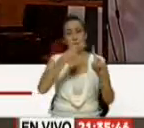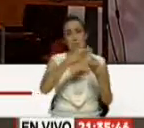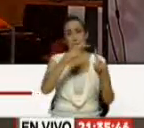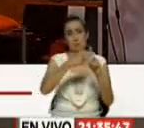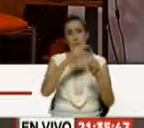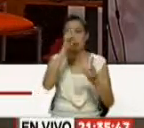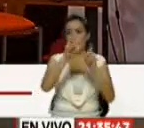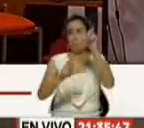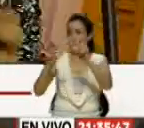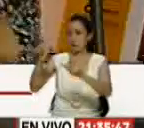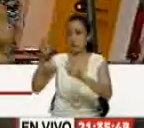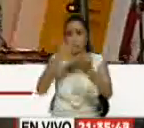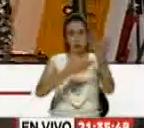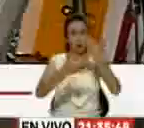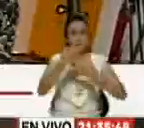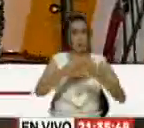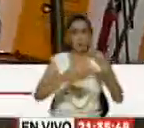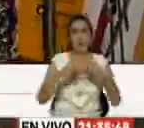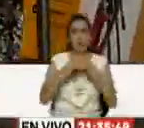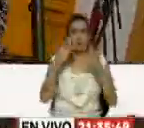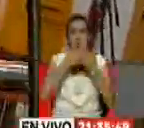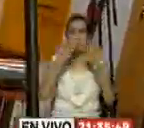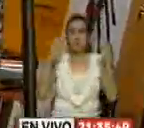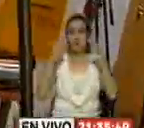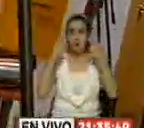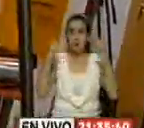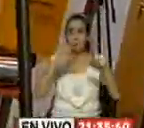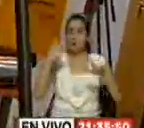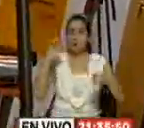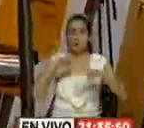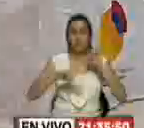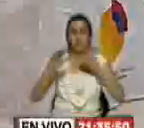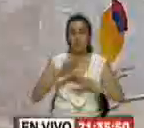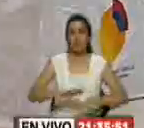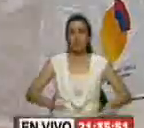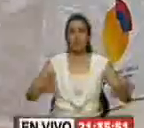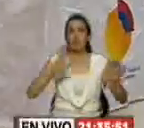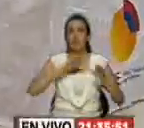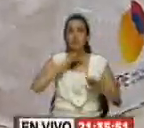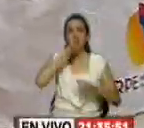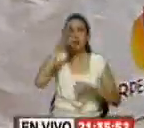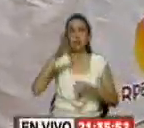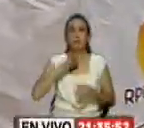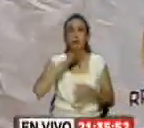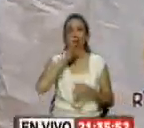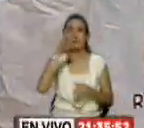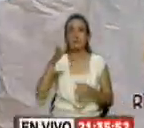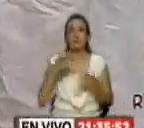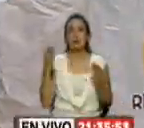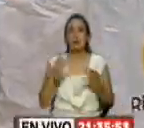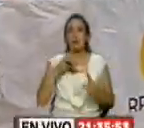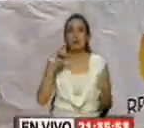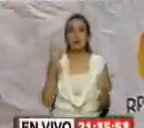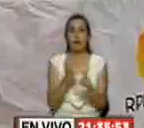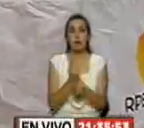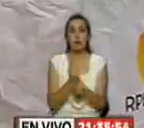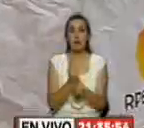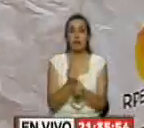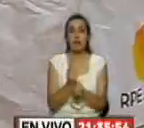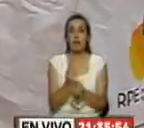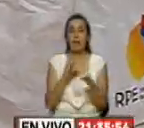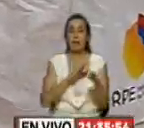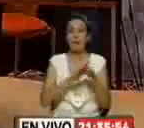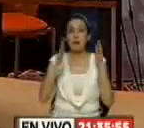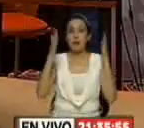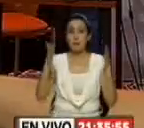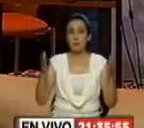personajes invitados, compartimos con ellos cosas que no se sabe siempre, que están ocultas. Por aquí sacamos la verdad a nuestros invitados, tenemos música